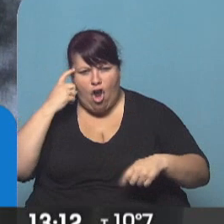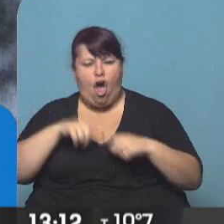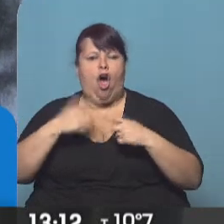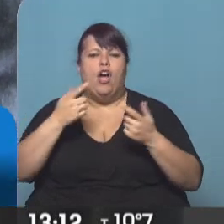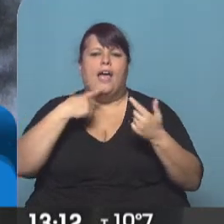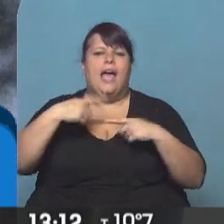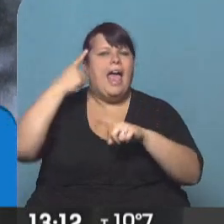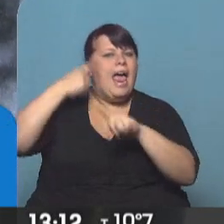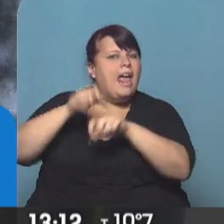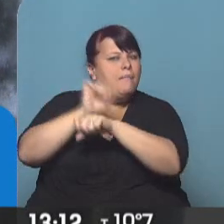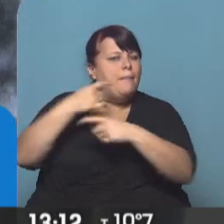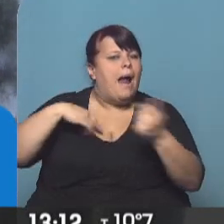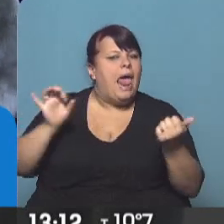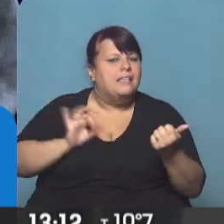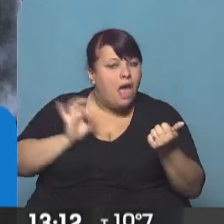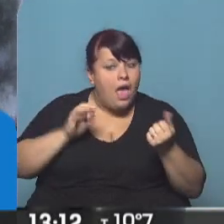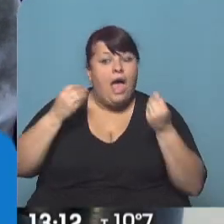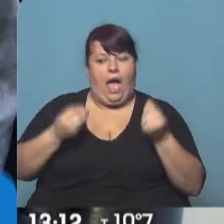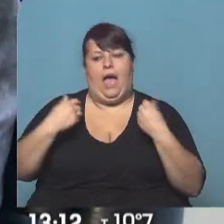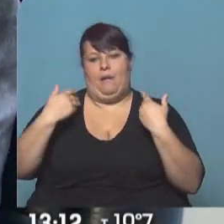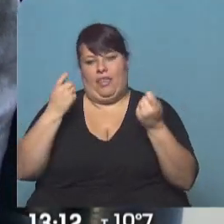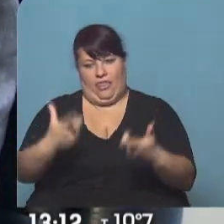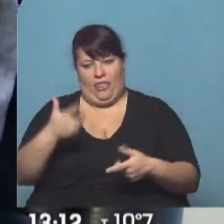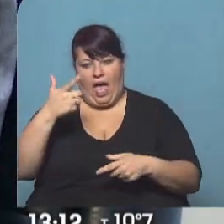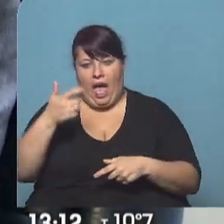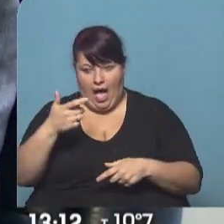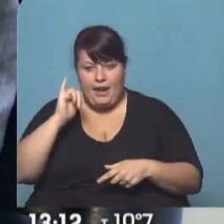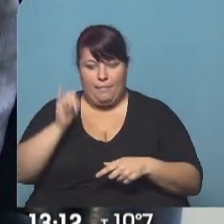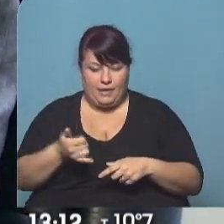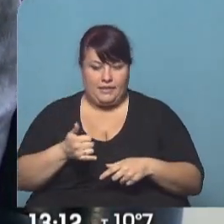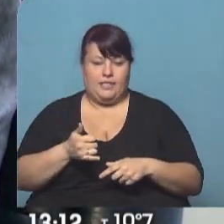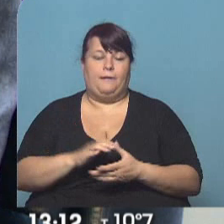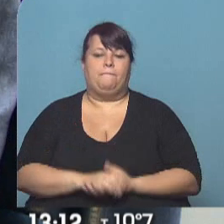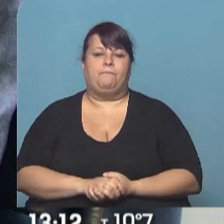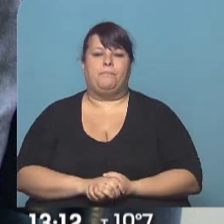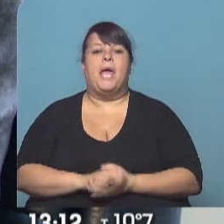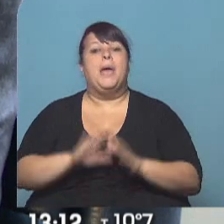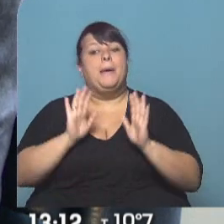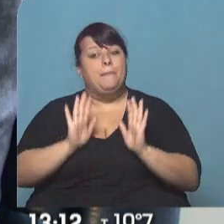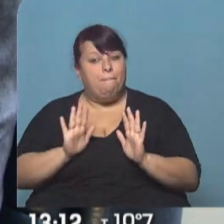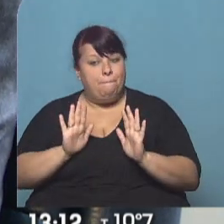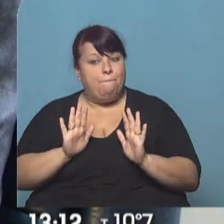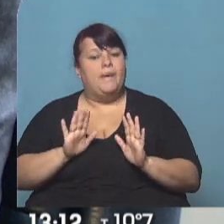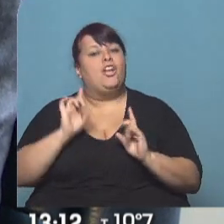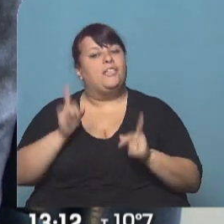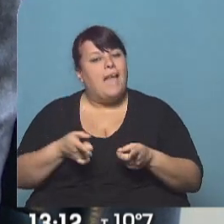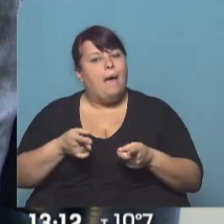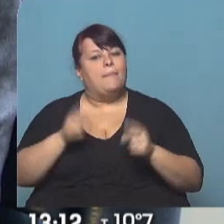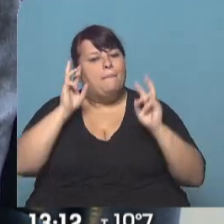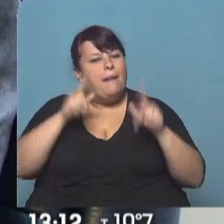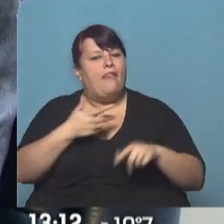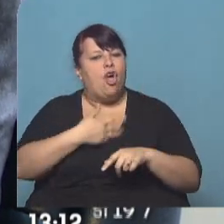de falta de antecedentes penales como para poder otorgarle esa tenencia del arma, pero también desarrollar